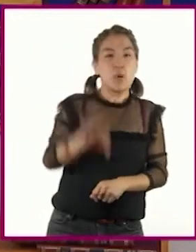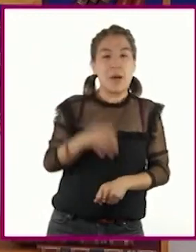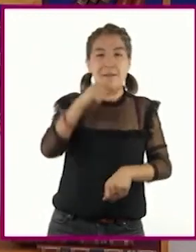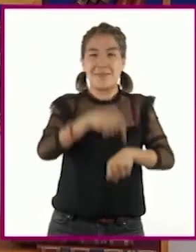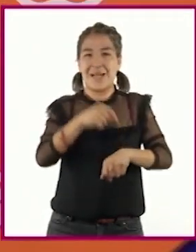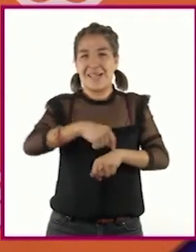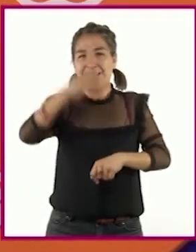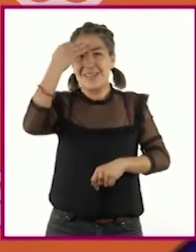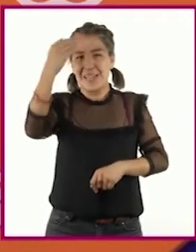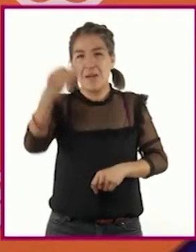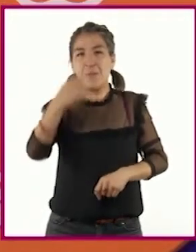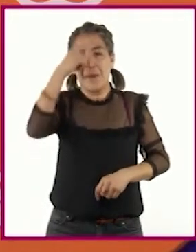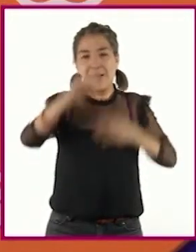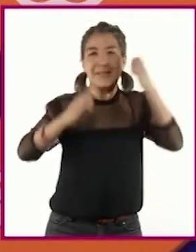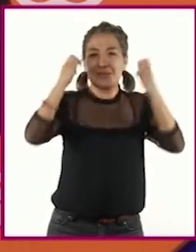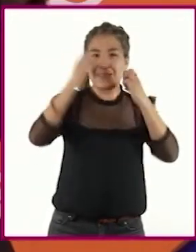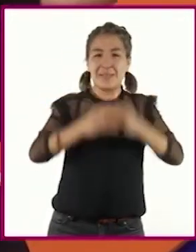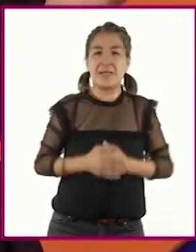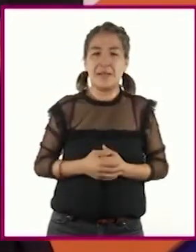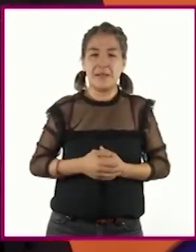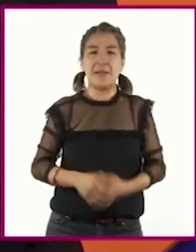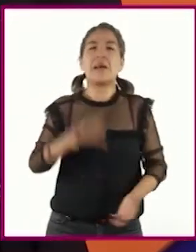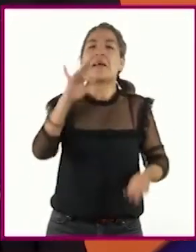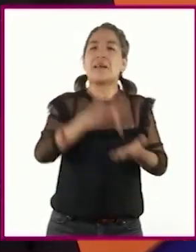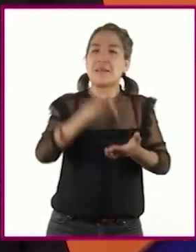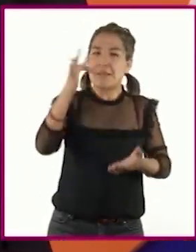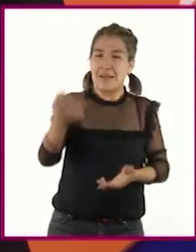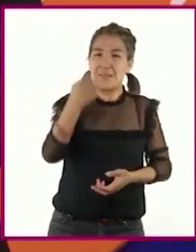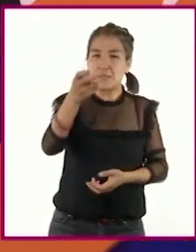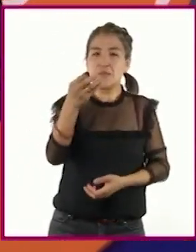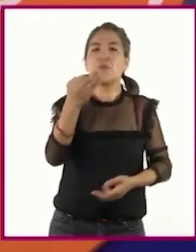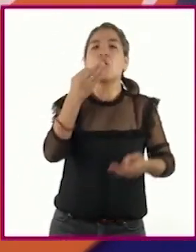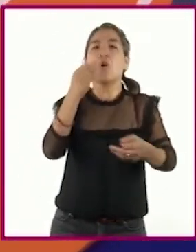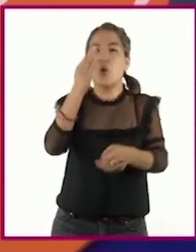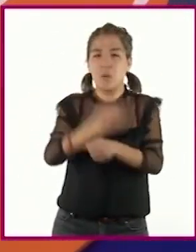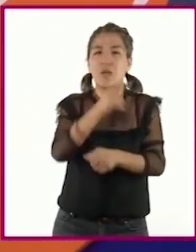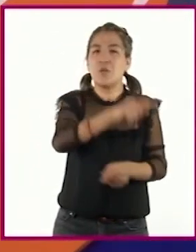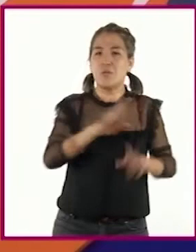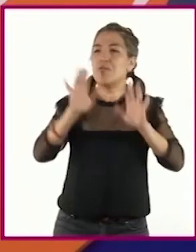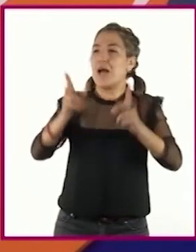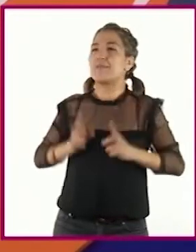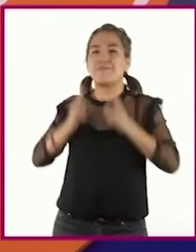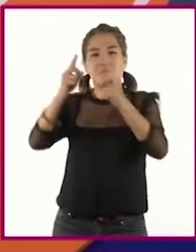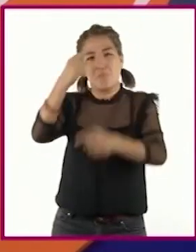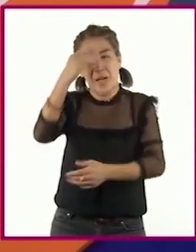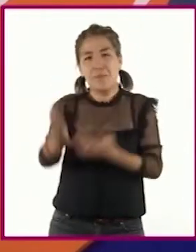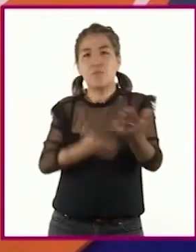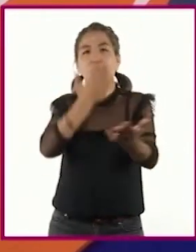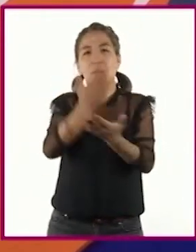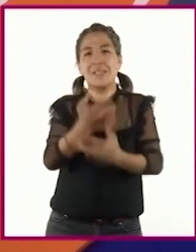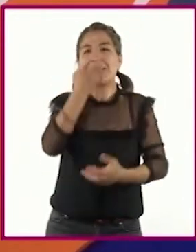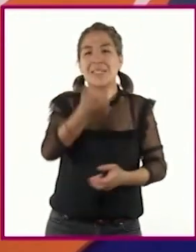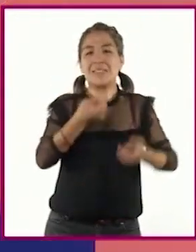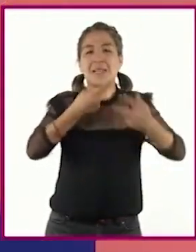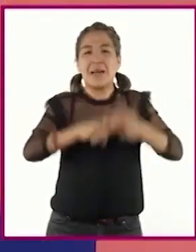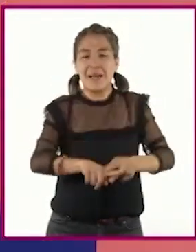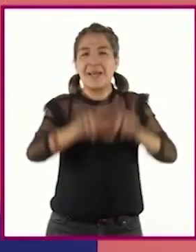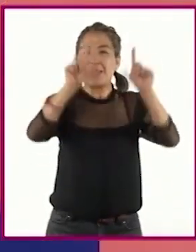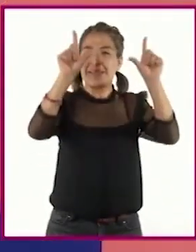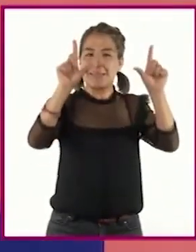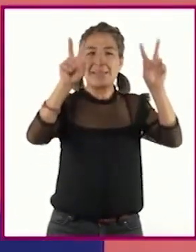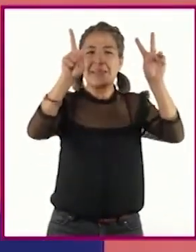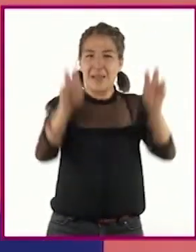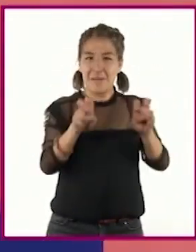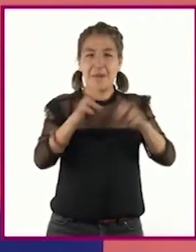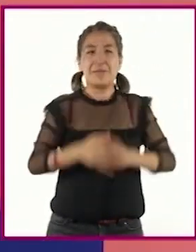tiempo. Gracias a tu audacia, Enrique, le diste a Miguel una buena propuesta para comenzar su tema.